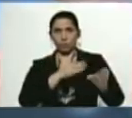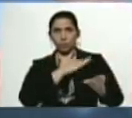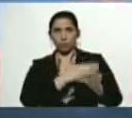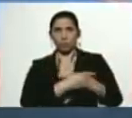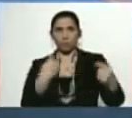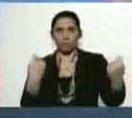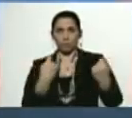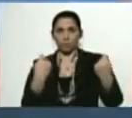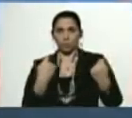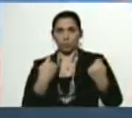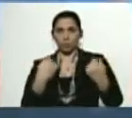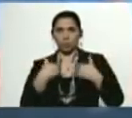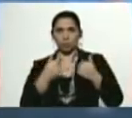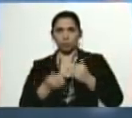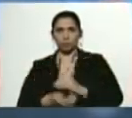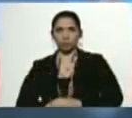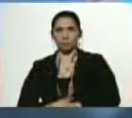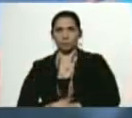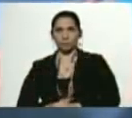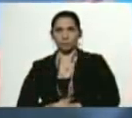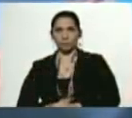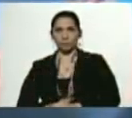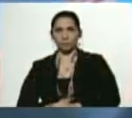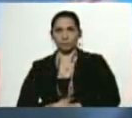Poder Popular para la Salud.